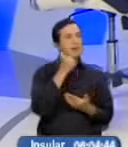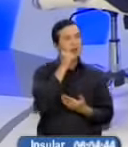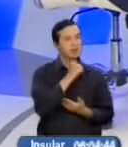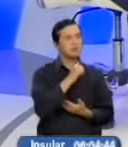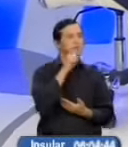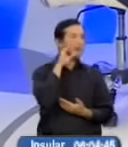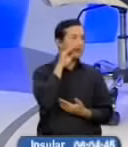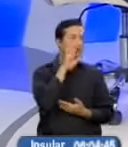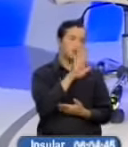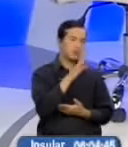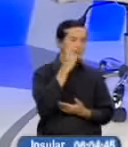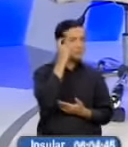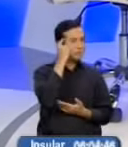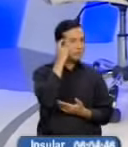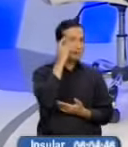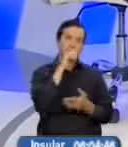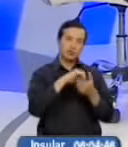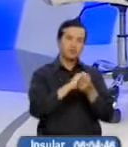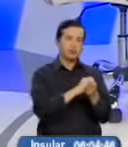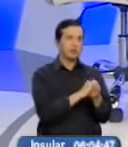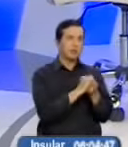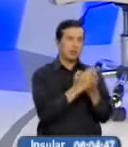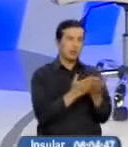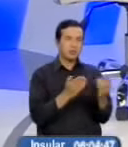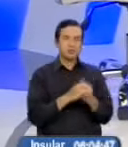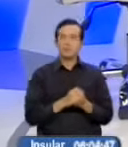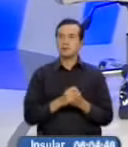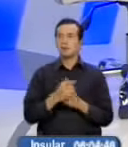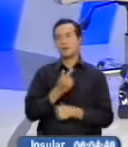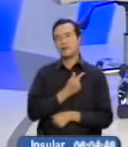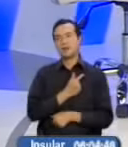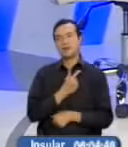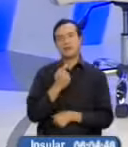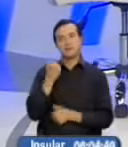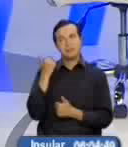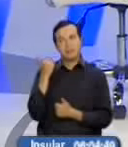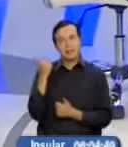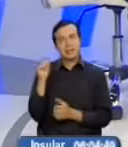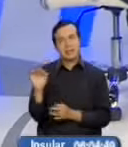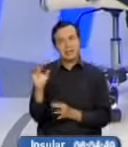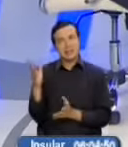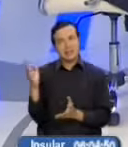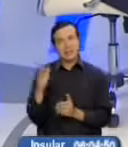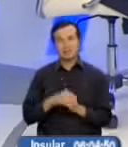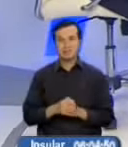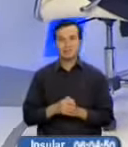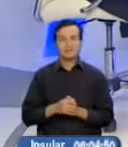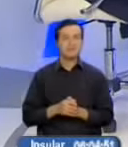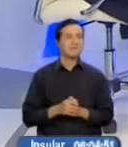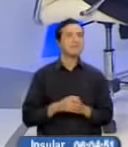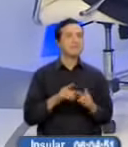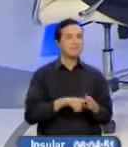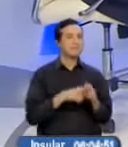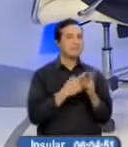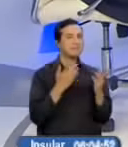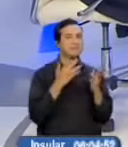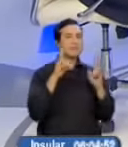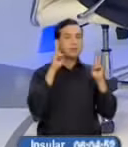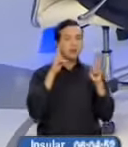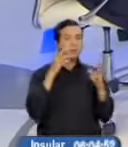me imagino que es un acto de solidaridad, ¿verdad? Sí. Su Liga de Quito tampoco es que esté tan bien, que digamos. Bueno, comencemos.